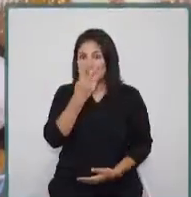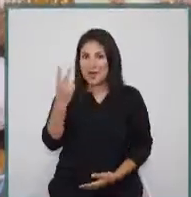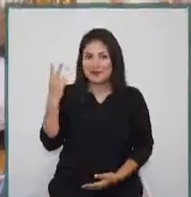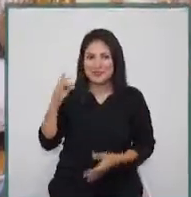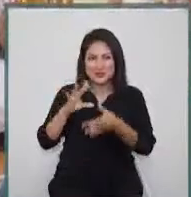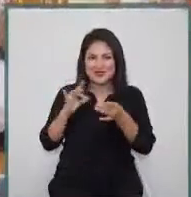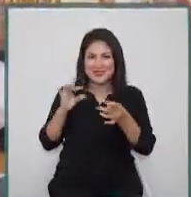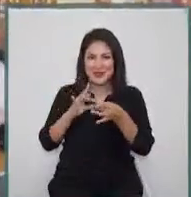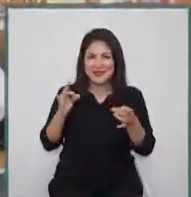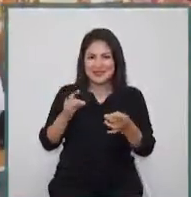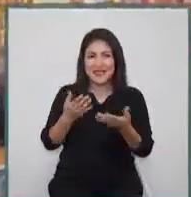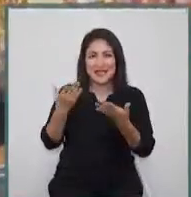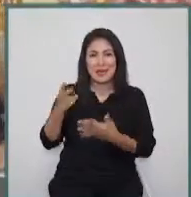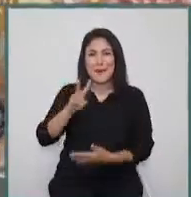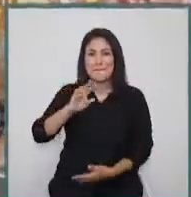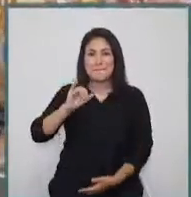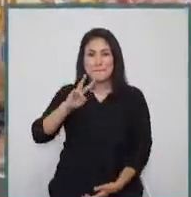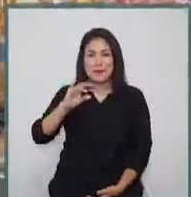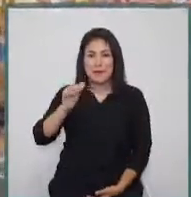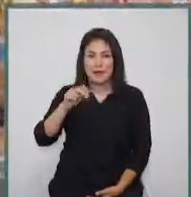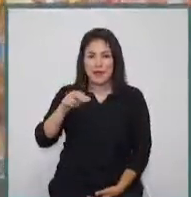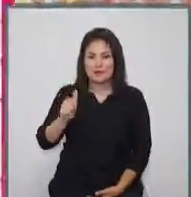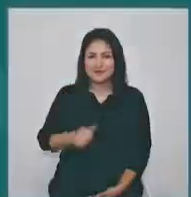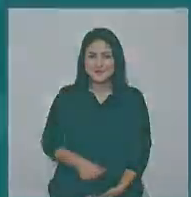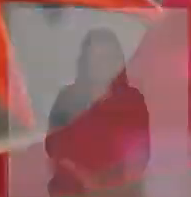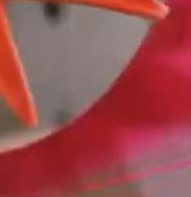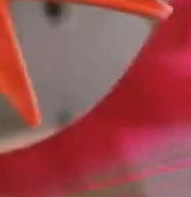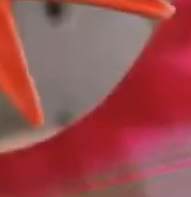conocer un poco más de su historia, de Viviana Herrada.